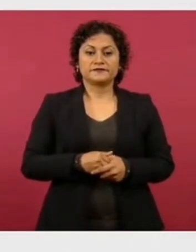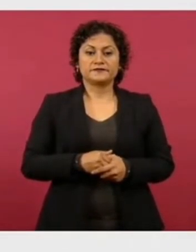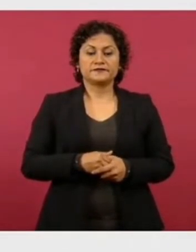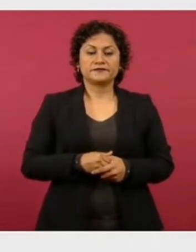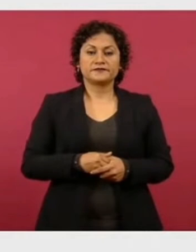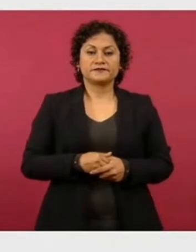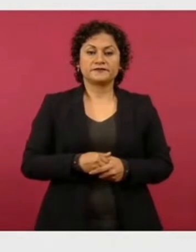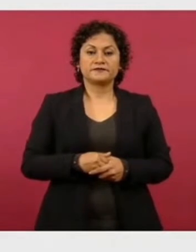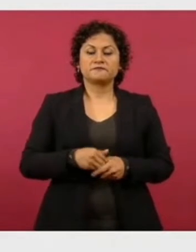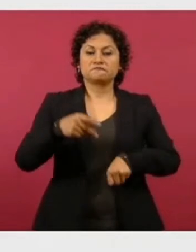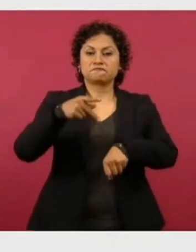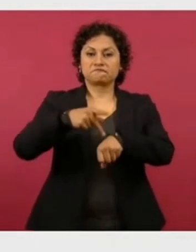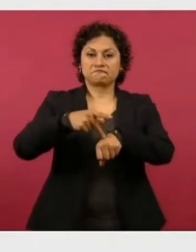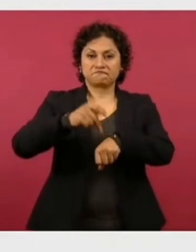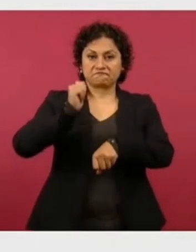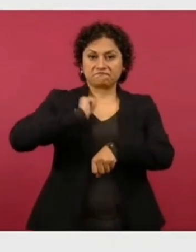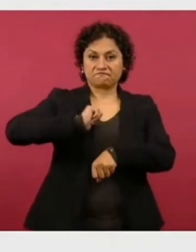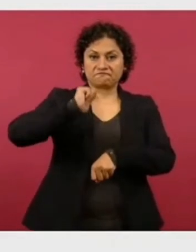arqueológica.